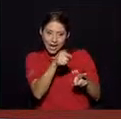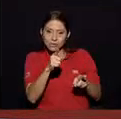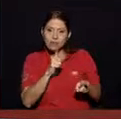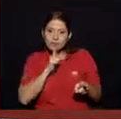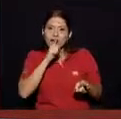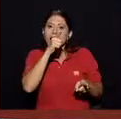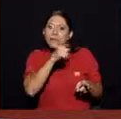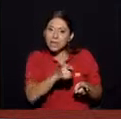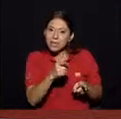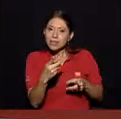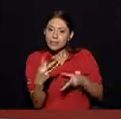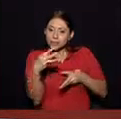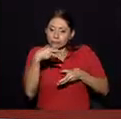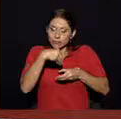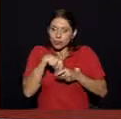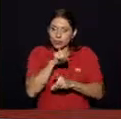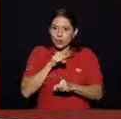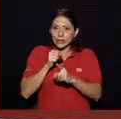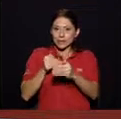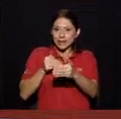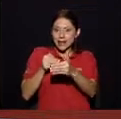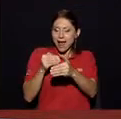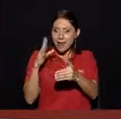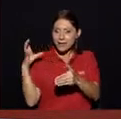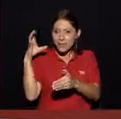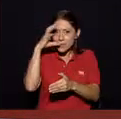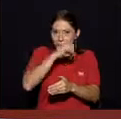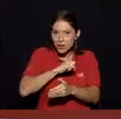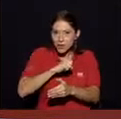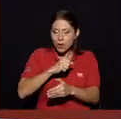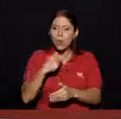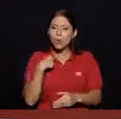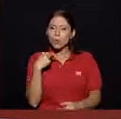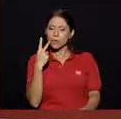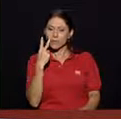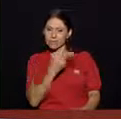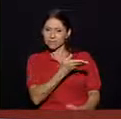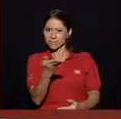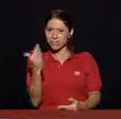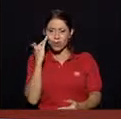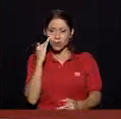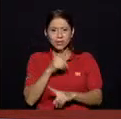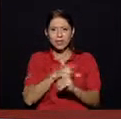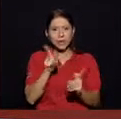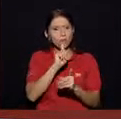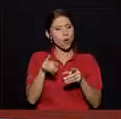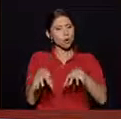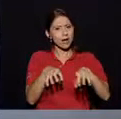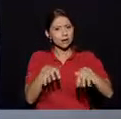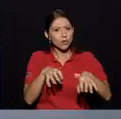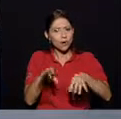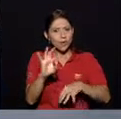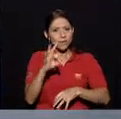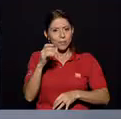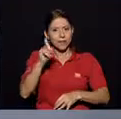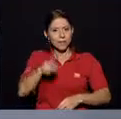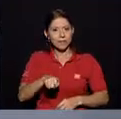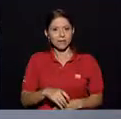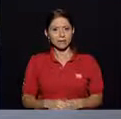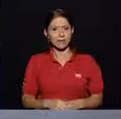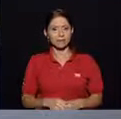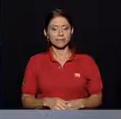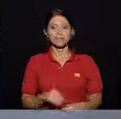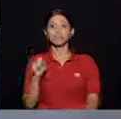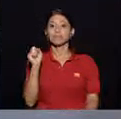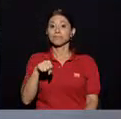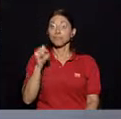pues, una siente, ¿verdad?, que a pesar de que la gente conoce, no reacciona de la manera que debería. Sí.